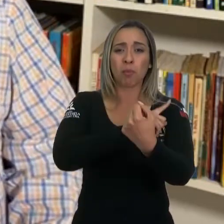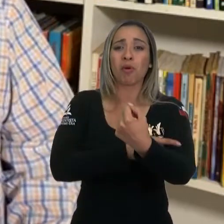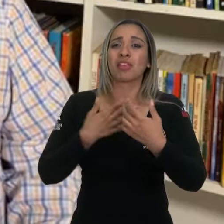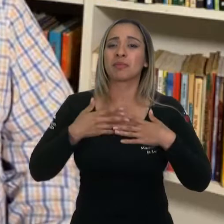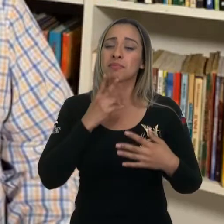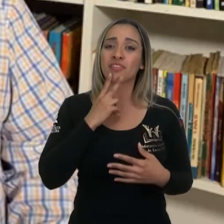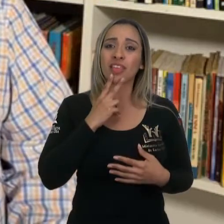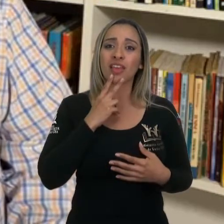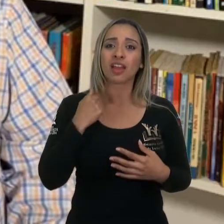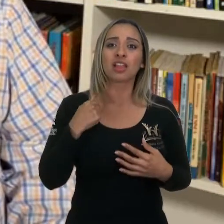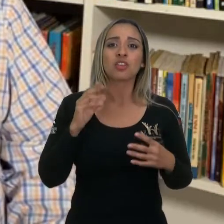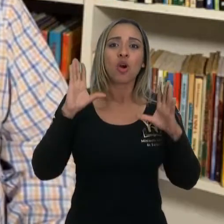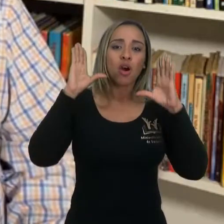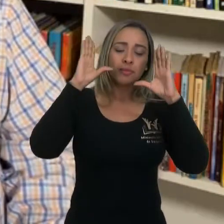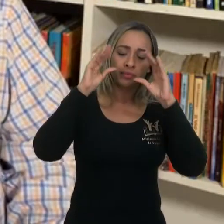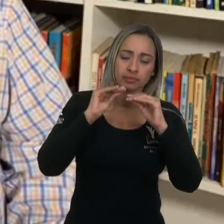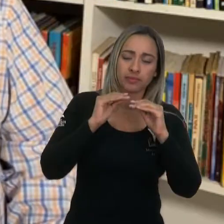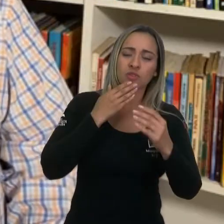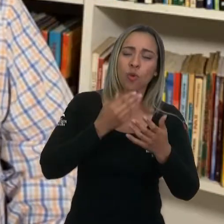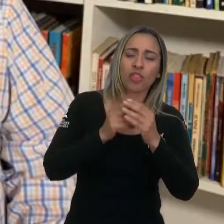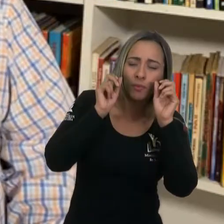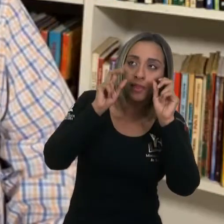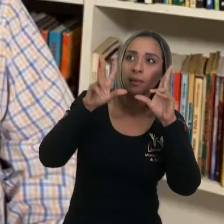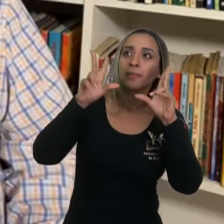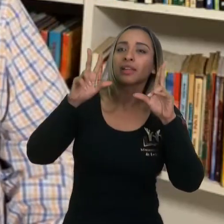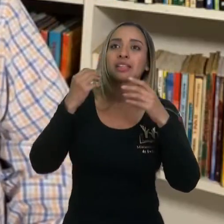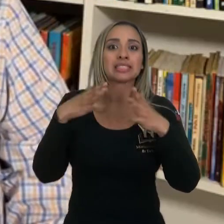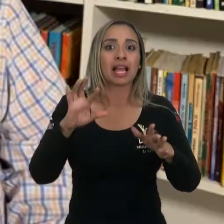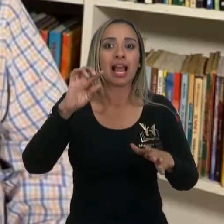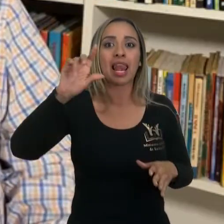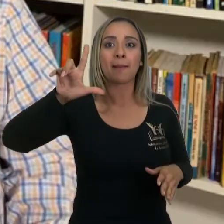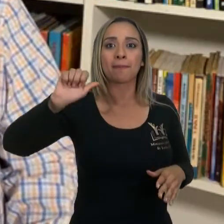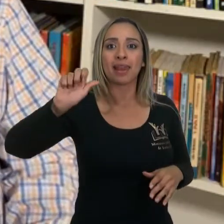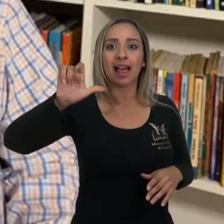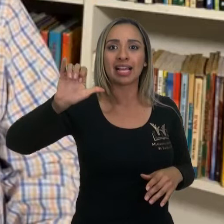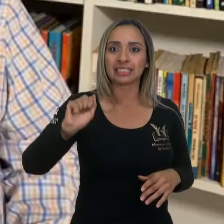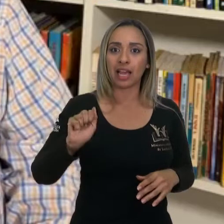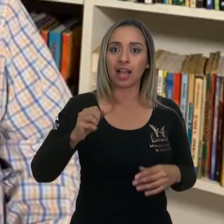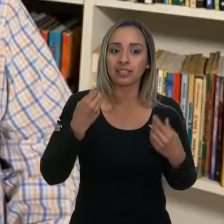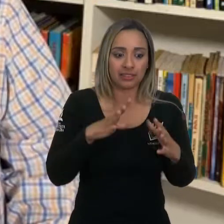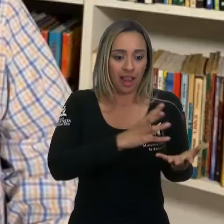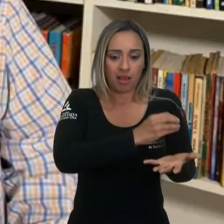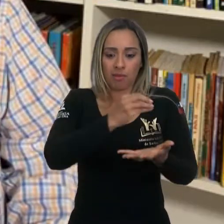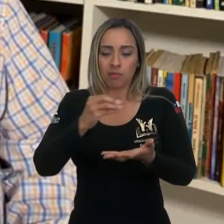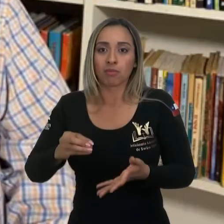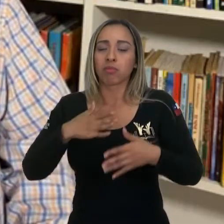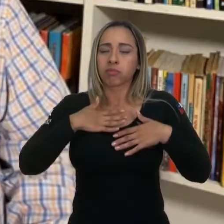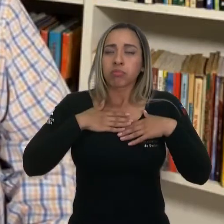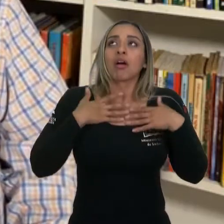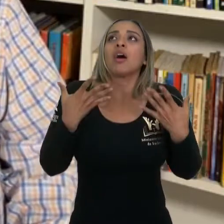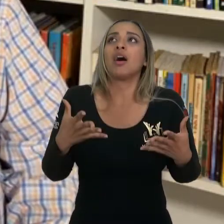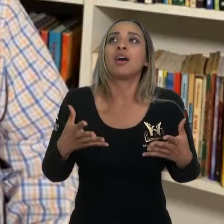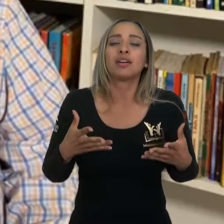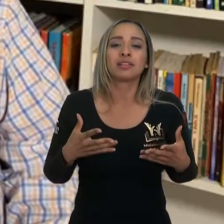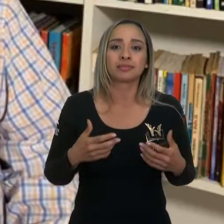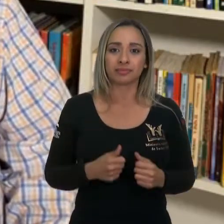Y yo me hundí. Pero cuando desperté estaba en la playa. El equipo de socorro había llegado y me estaba ayudando. A lo largo de mi